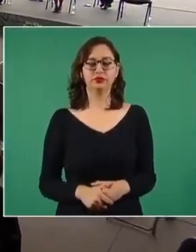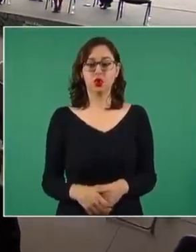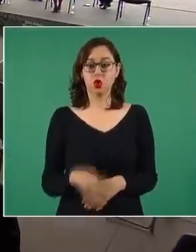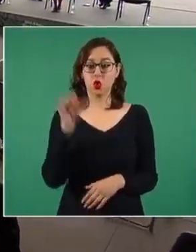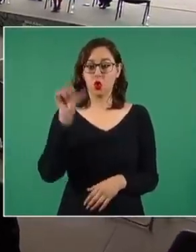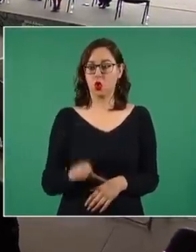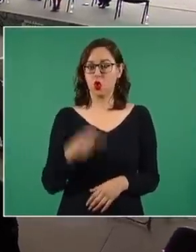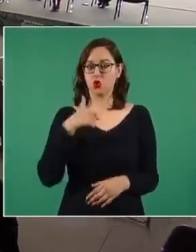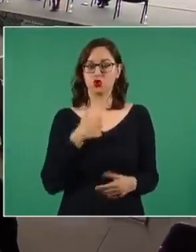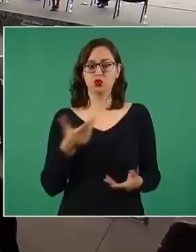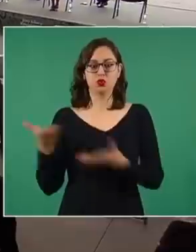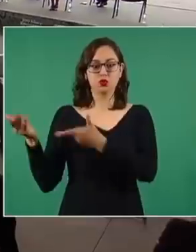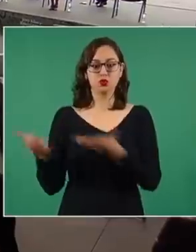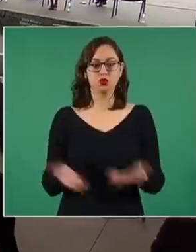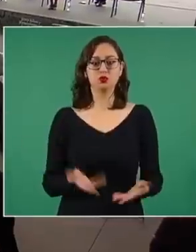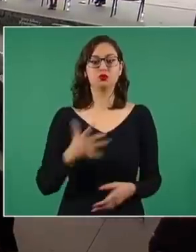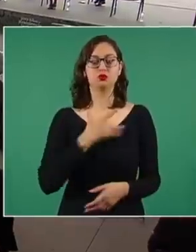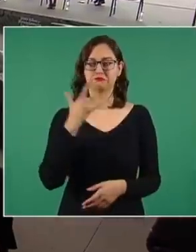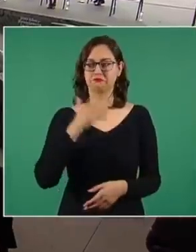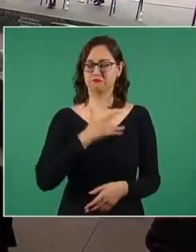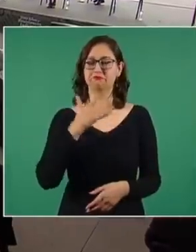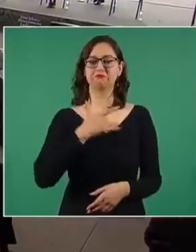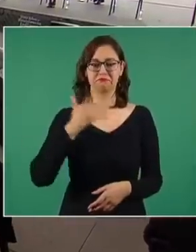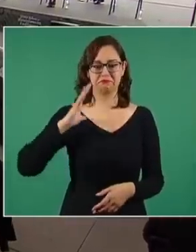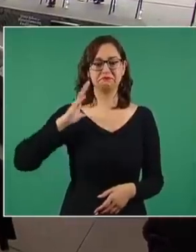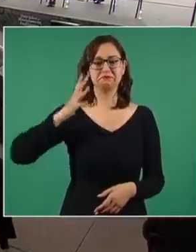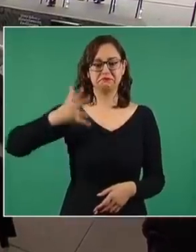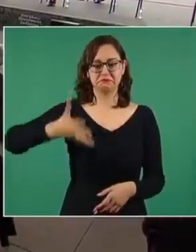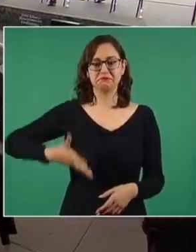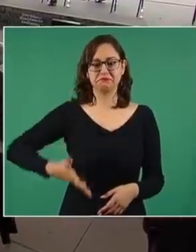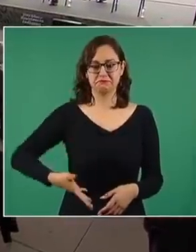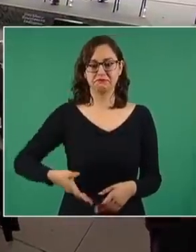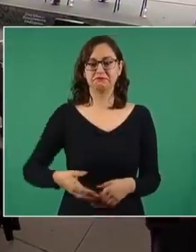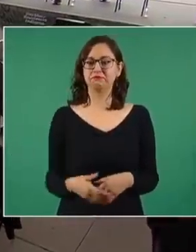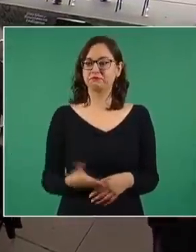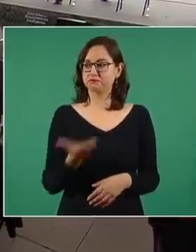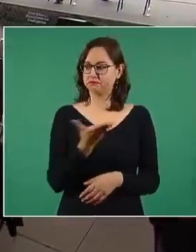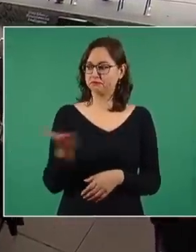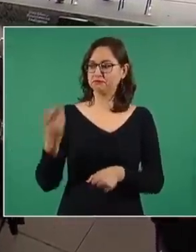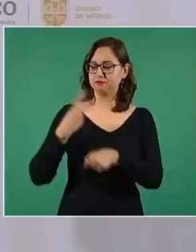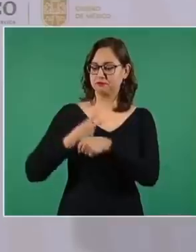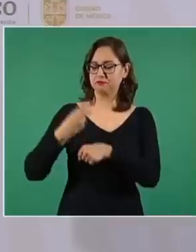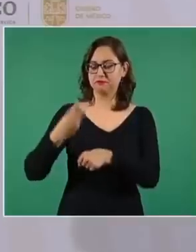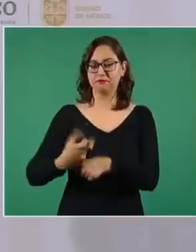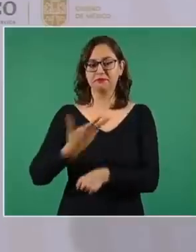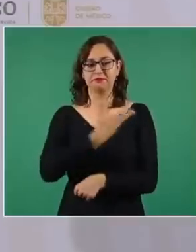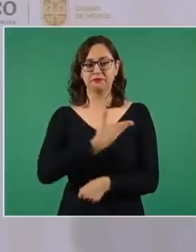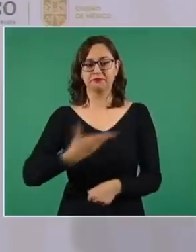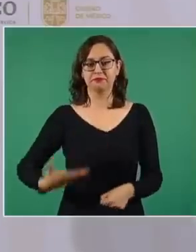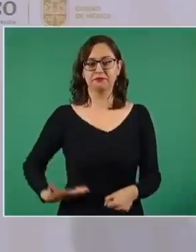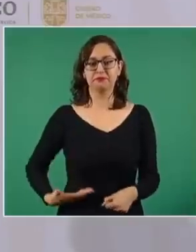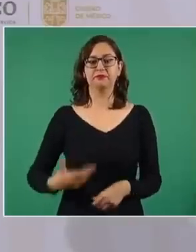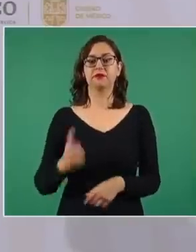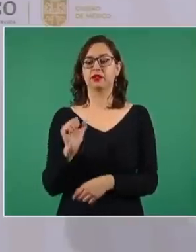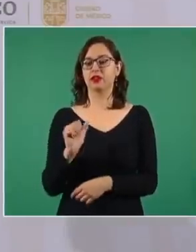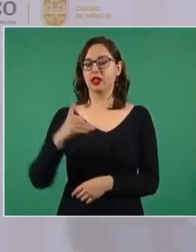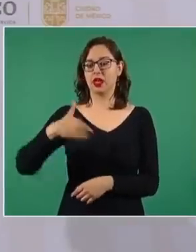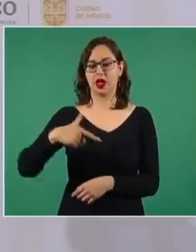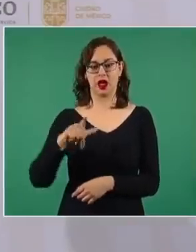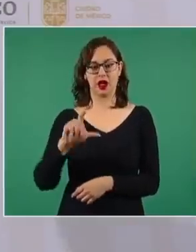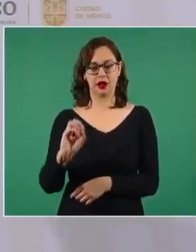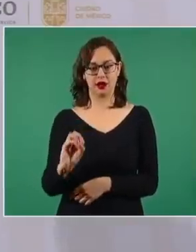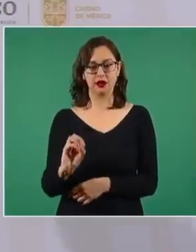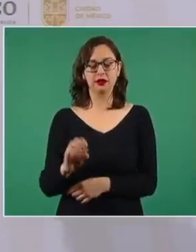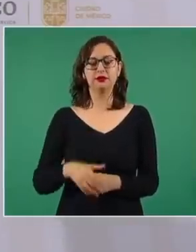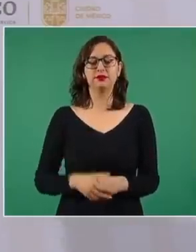de hoy ante la invitación de nuestros anfitriones, el presidente Andrés Manuel